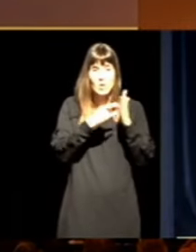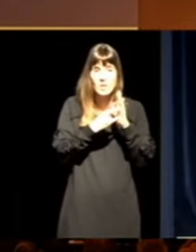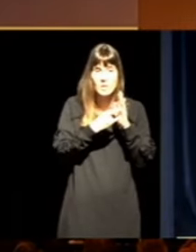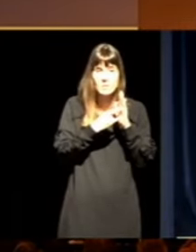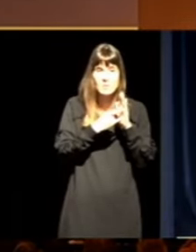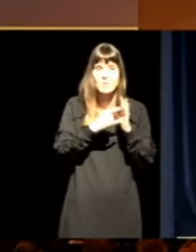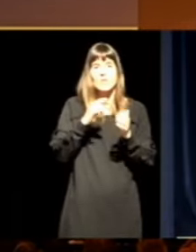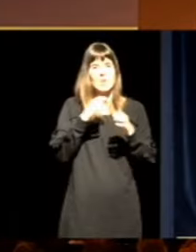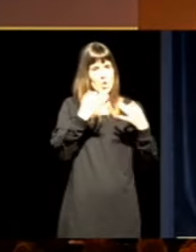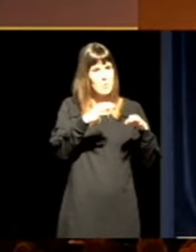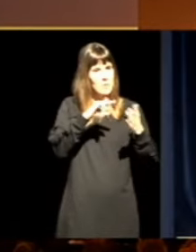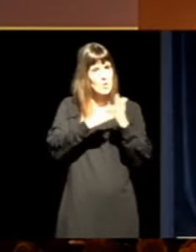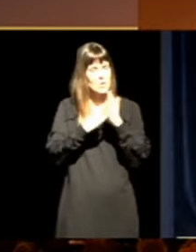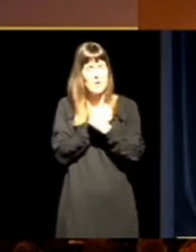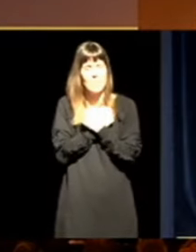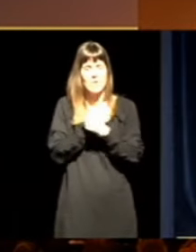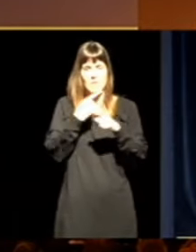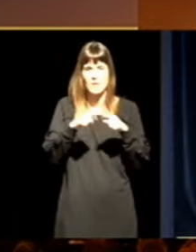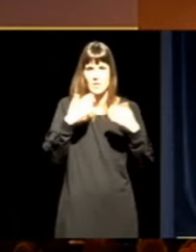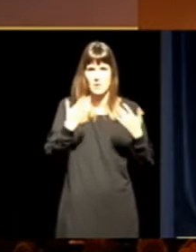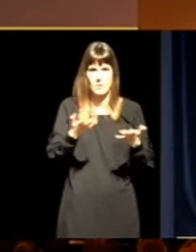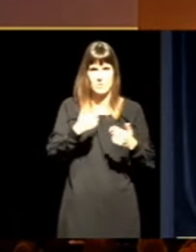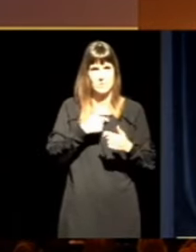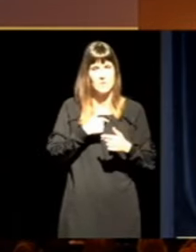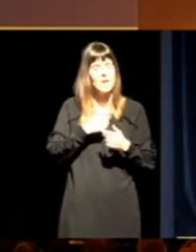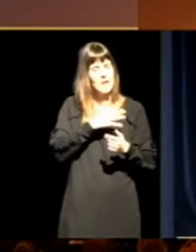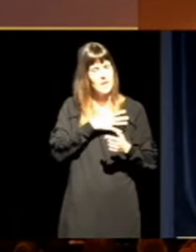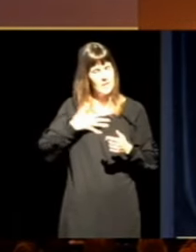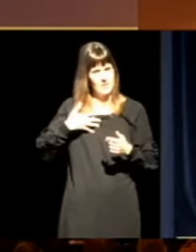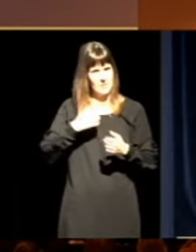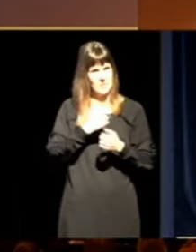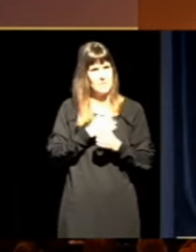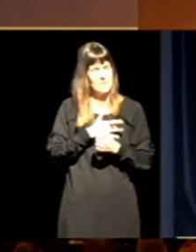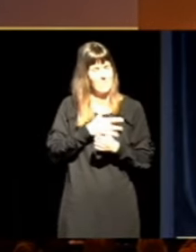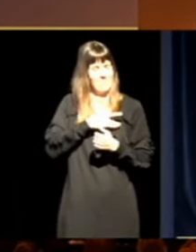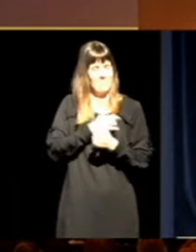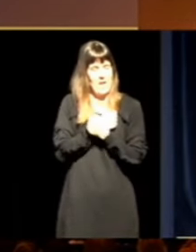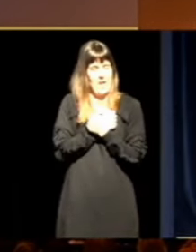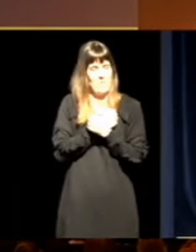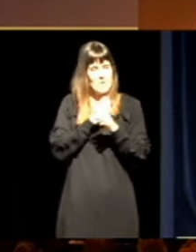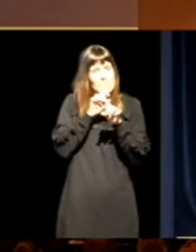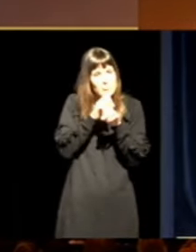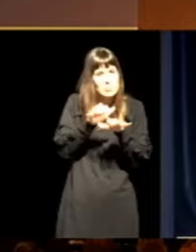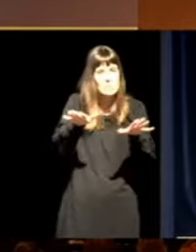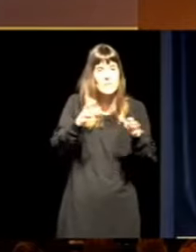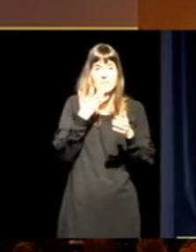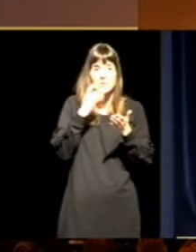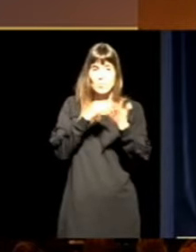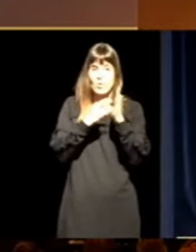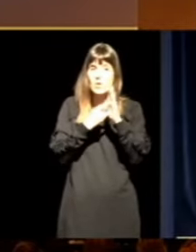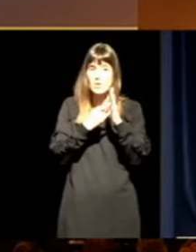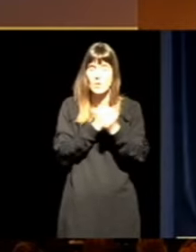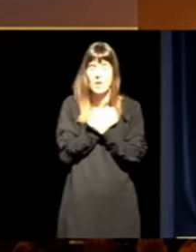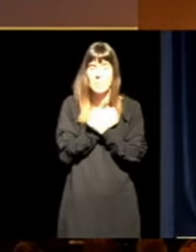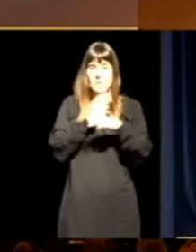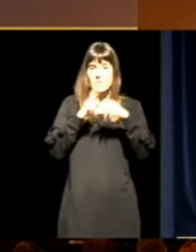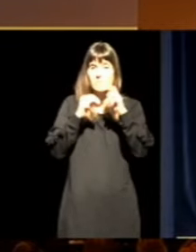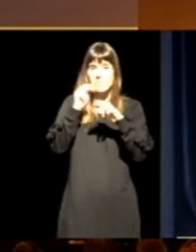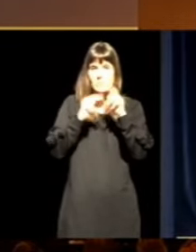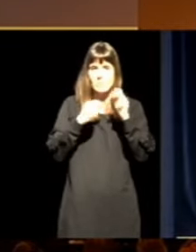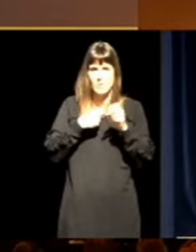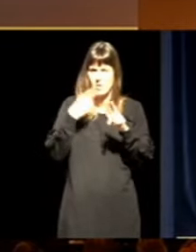un proyecto de amor es la intención amorosa que le pones en ello. Cuando estructuramos un proyecto de amor, ponemos una intención